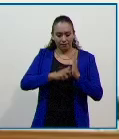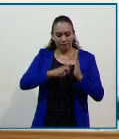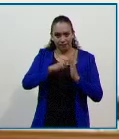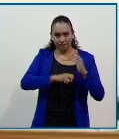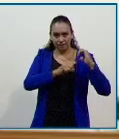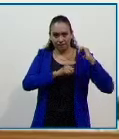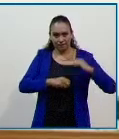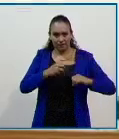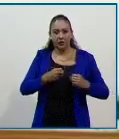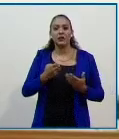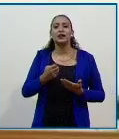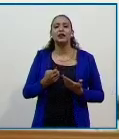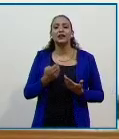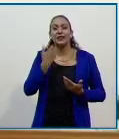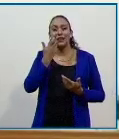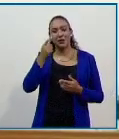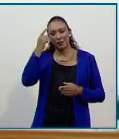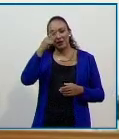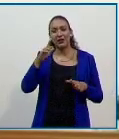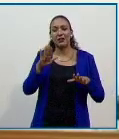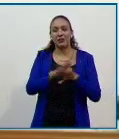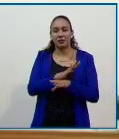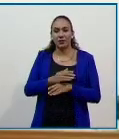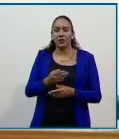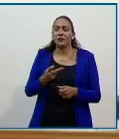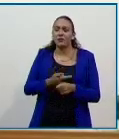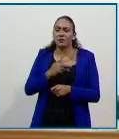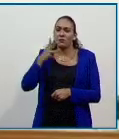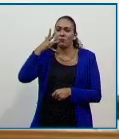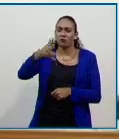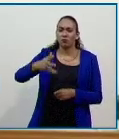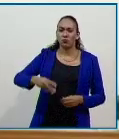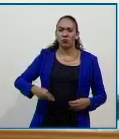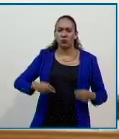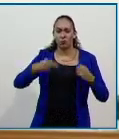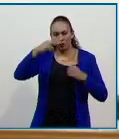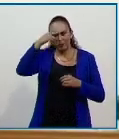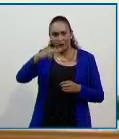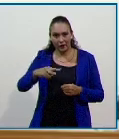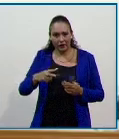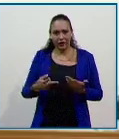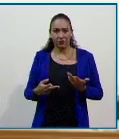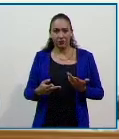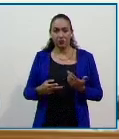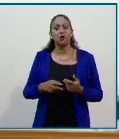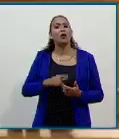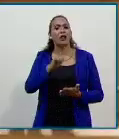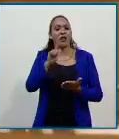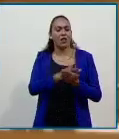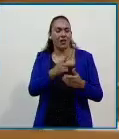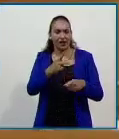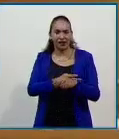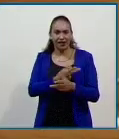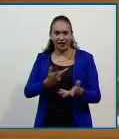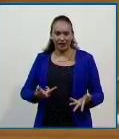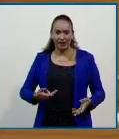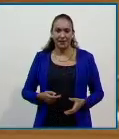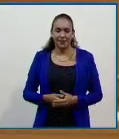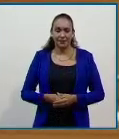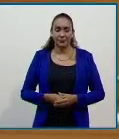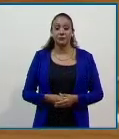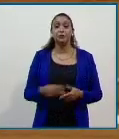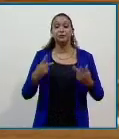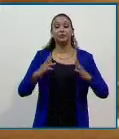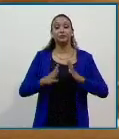dar respuesta a la evolución de nuestra sociedad y a las necesidades cambiantes de la justicia.